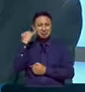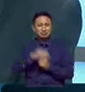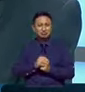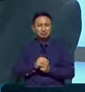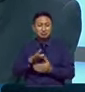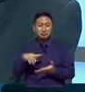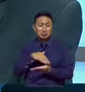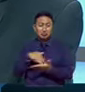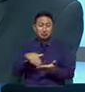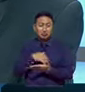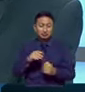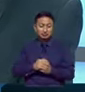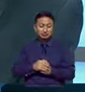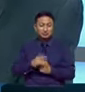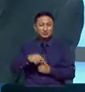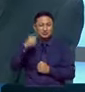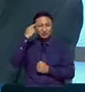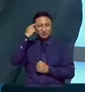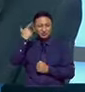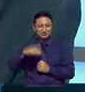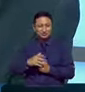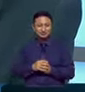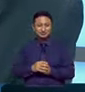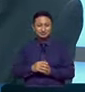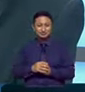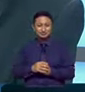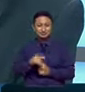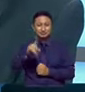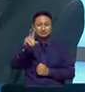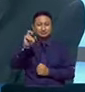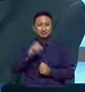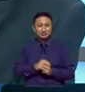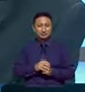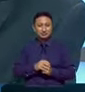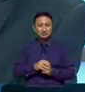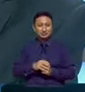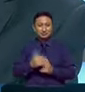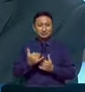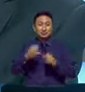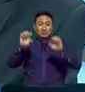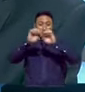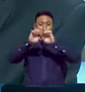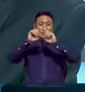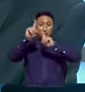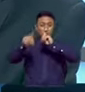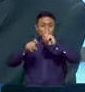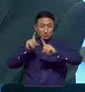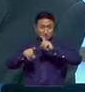ver, me parece a mí, con el papel que jugaron las firmas encuestadoras.